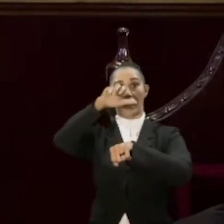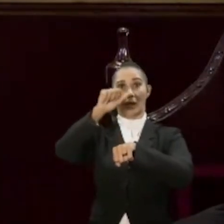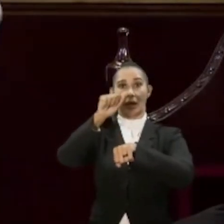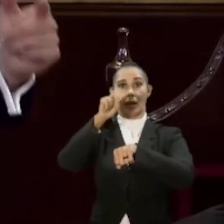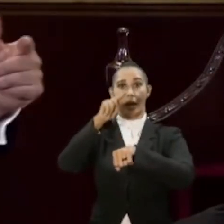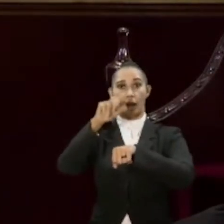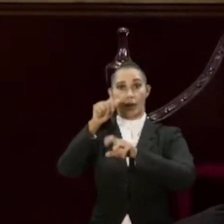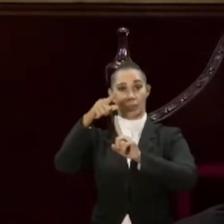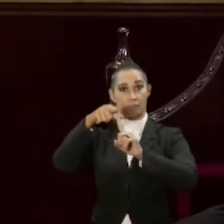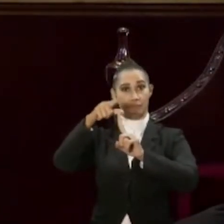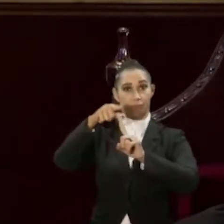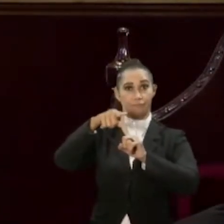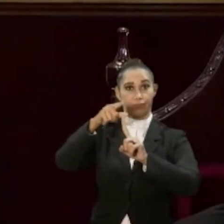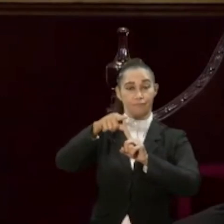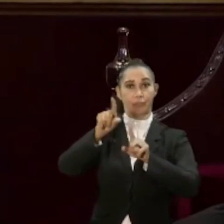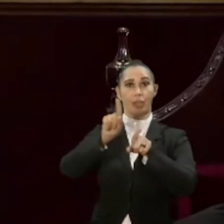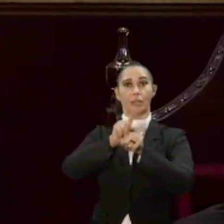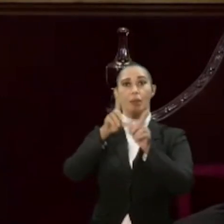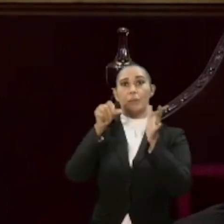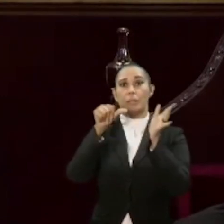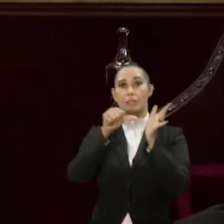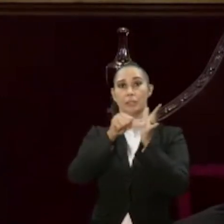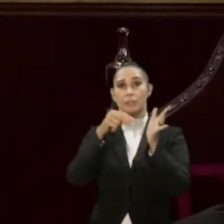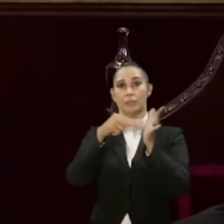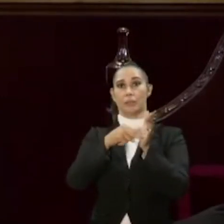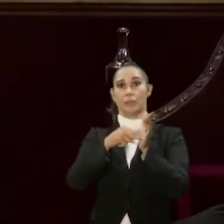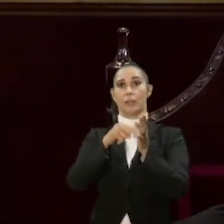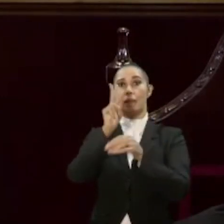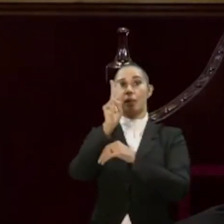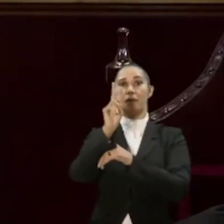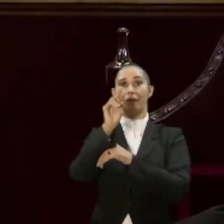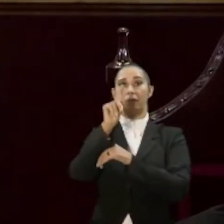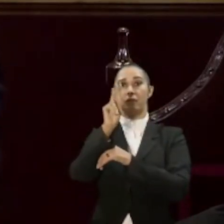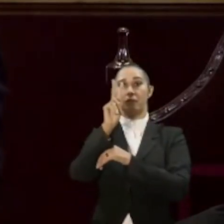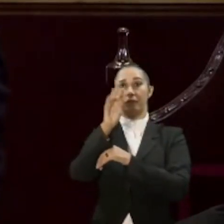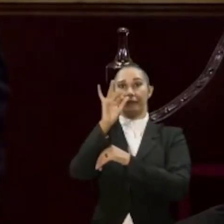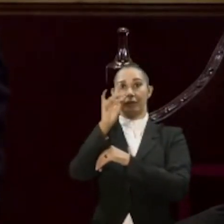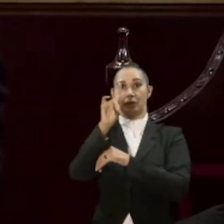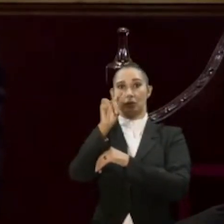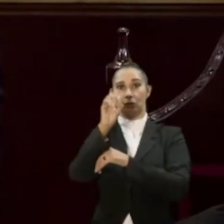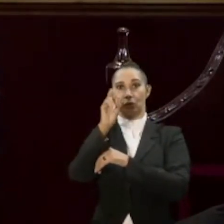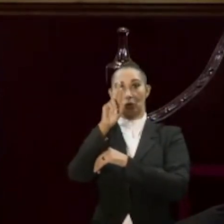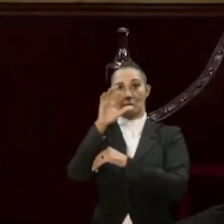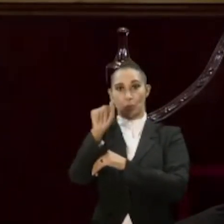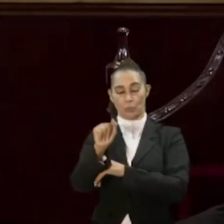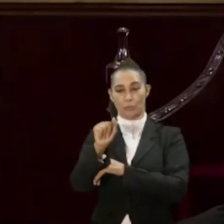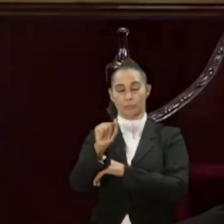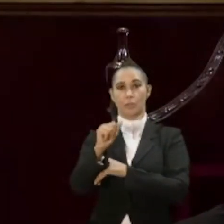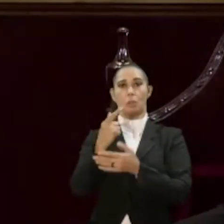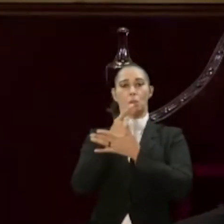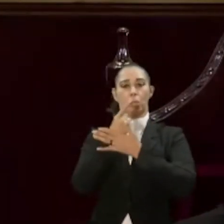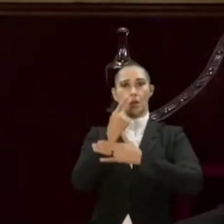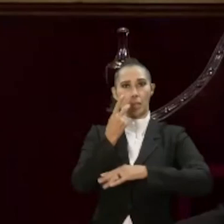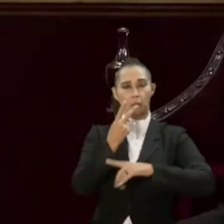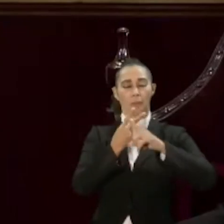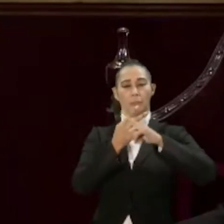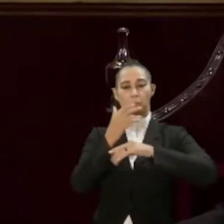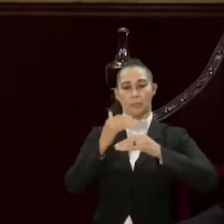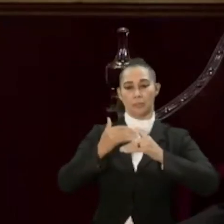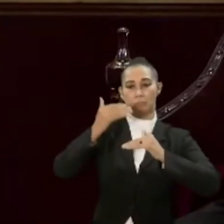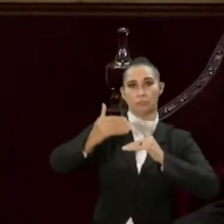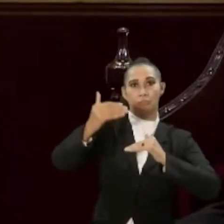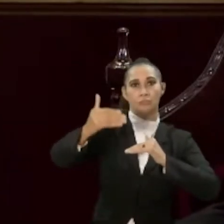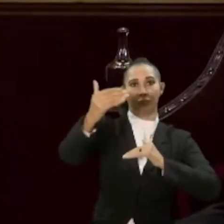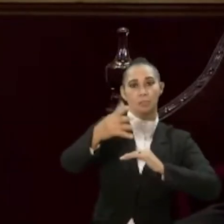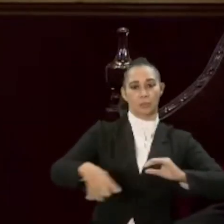Nigua de San Cristóbal y en el Distrito Municipal de La Victoria. Pero ya cada mes se irá extendiendo progresivamente por todo